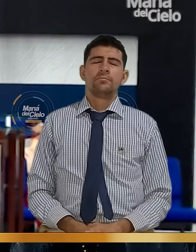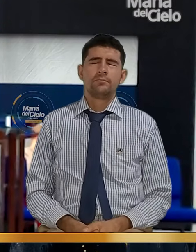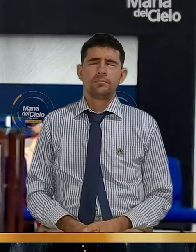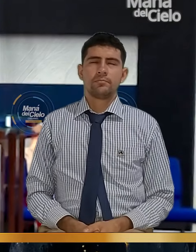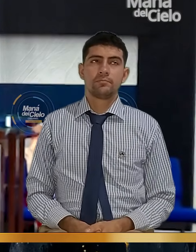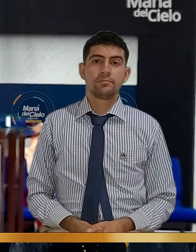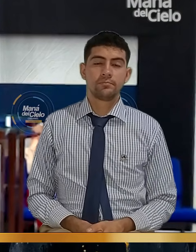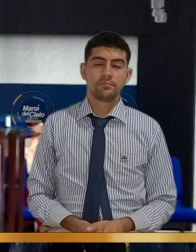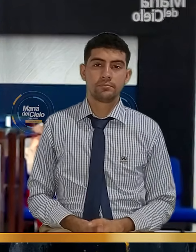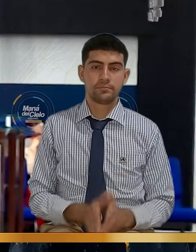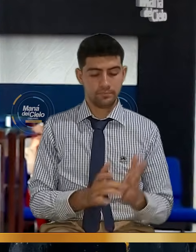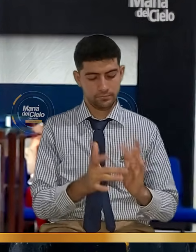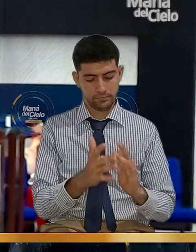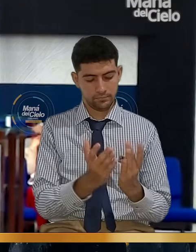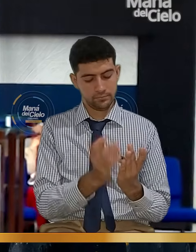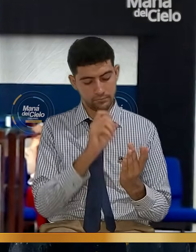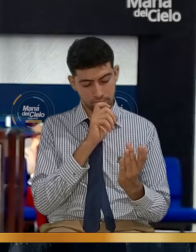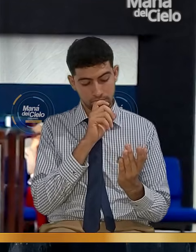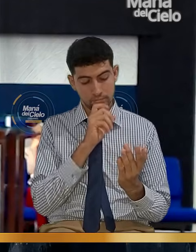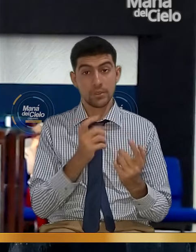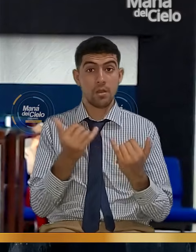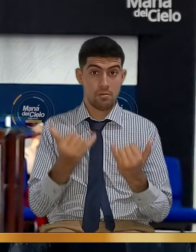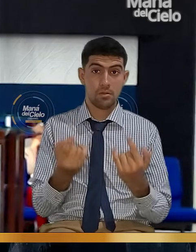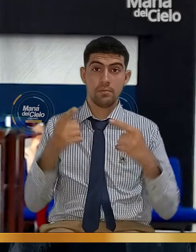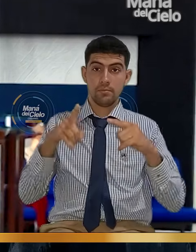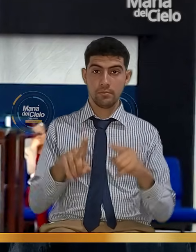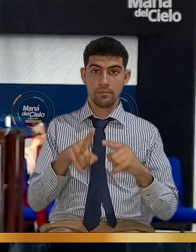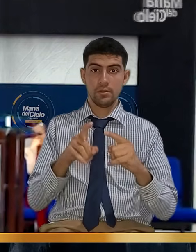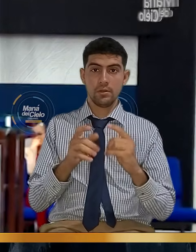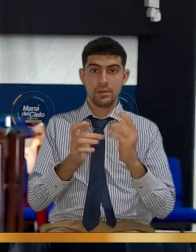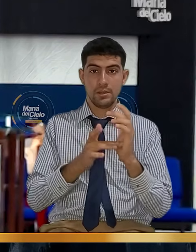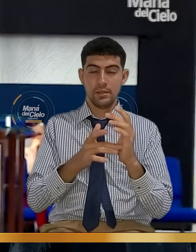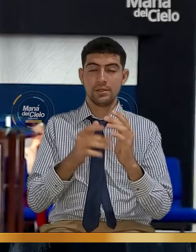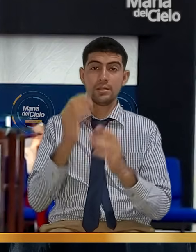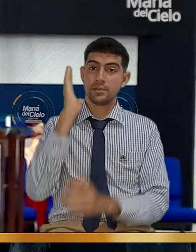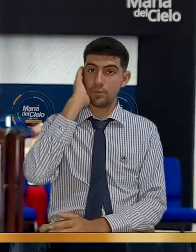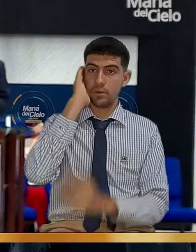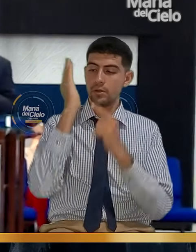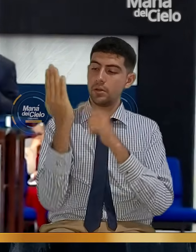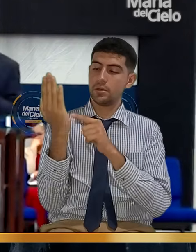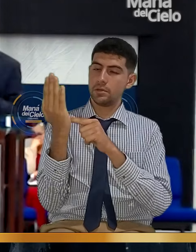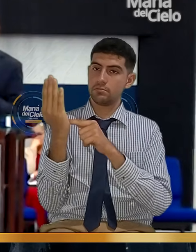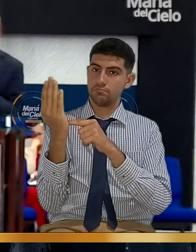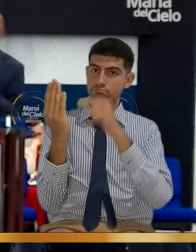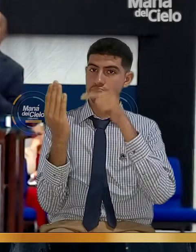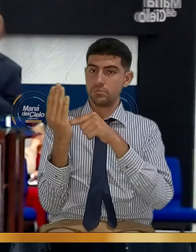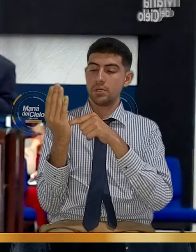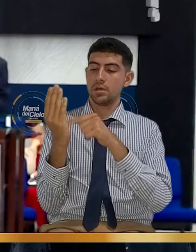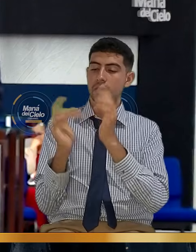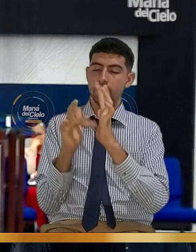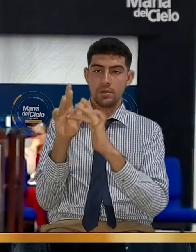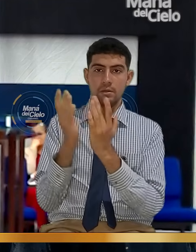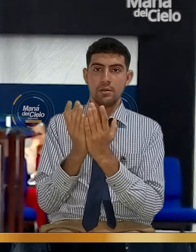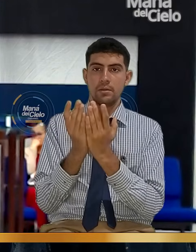¡Aleluya! ¡Aleluya! Así que bueno, hermano, no solamente tenerla así, bueno, ahora ya se tienen celular